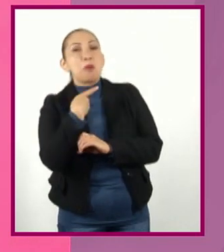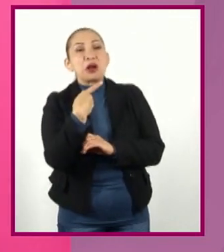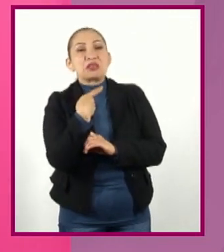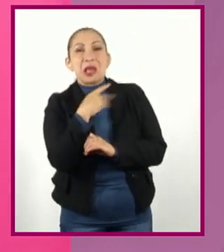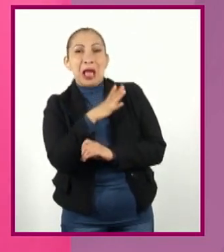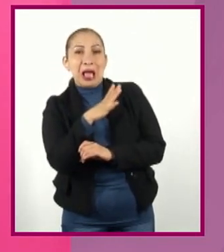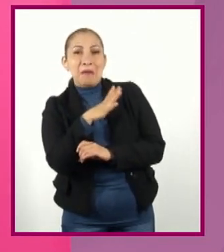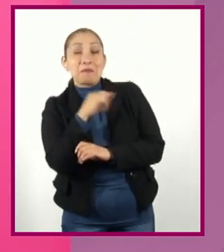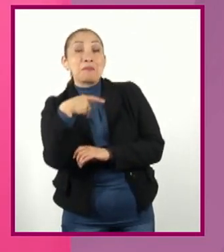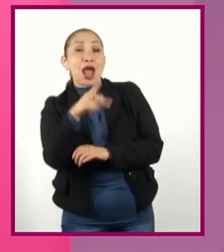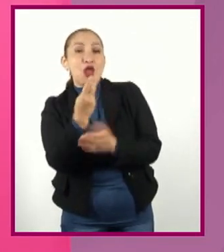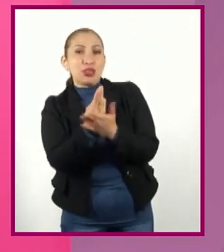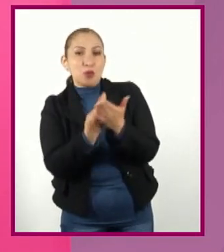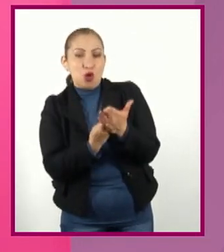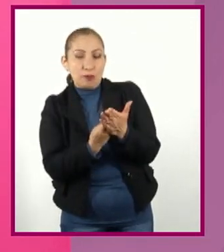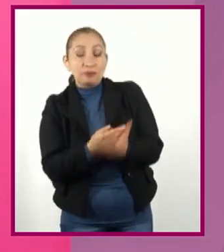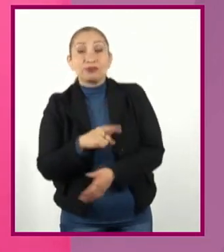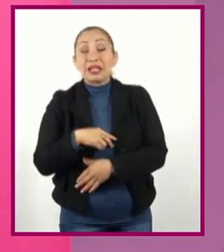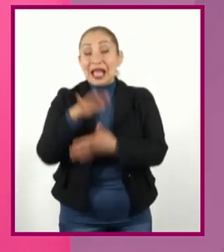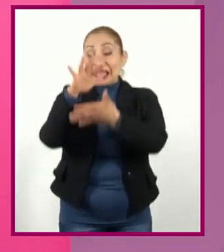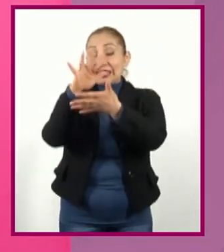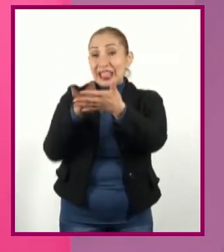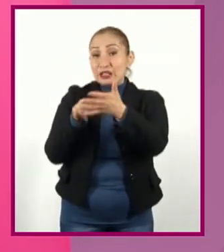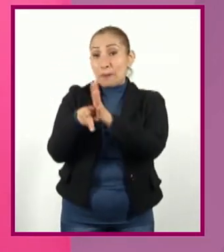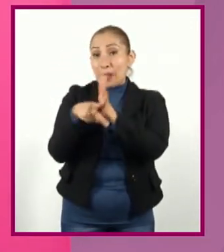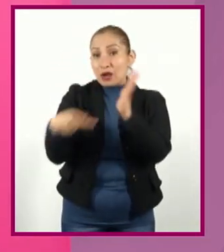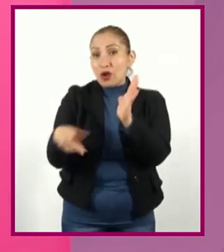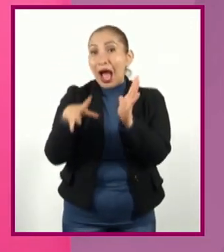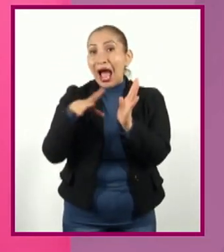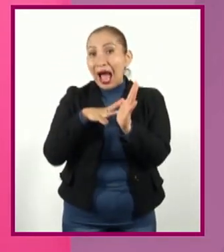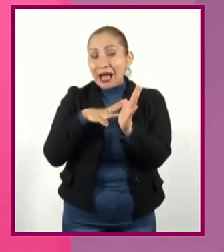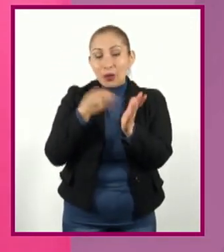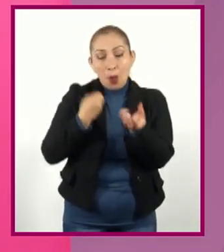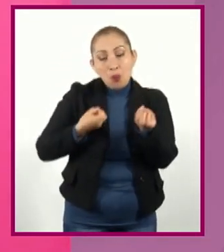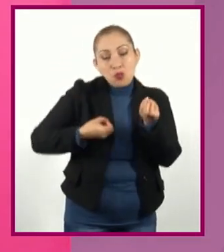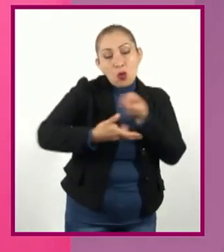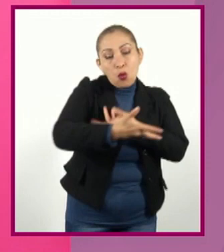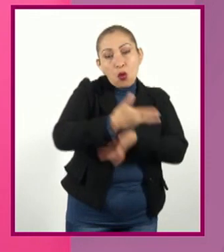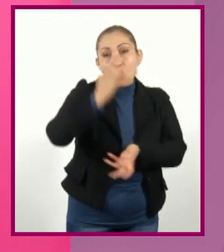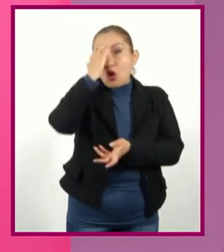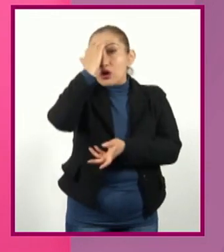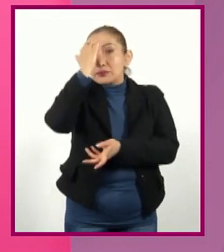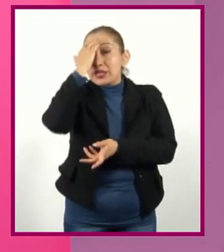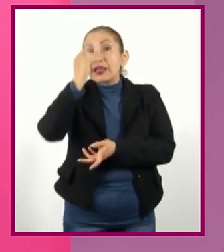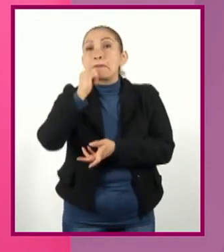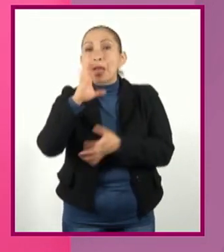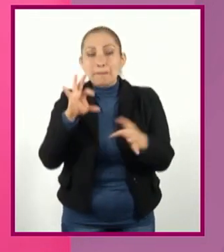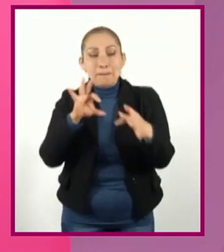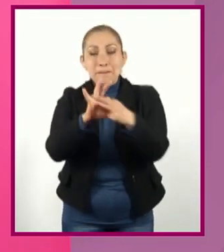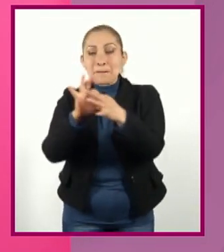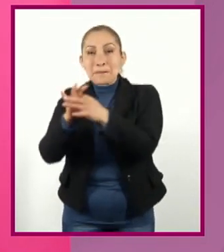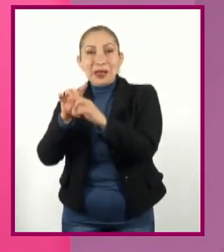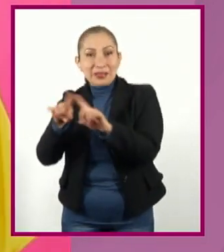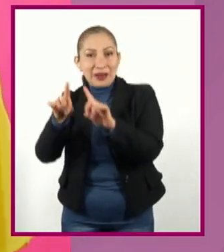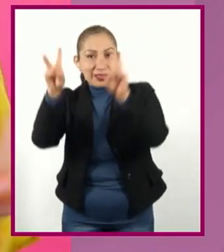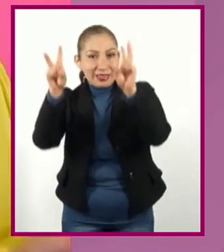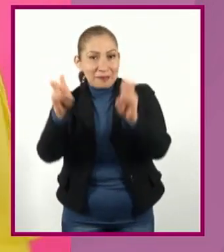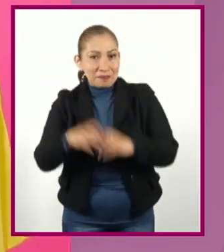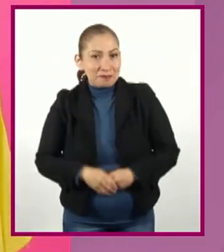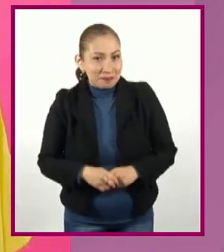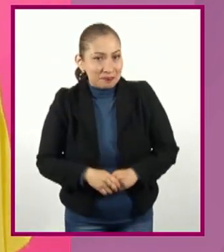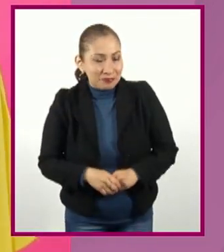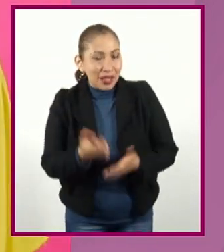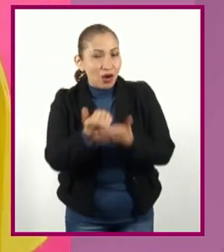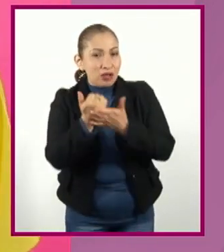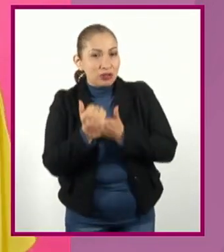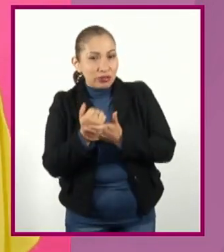actualidad. Los textos periodísticos generan el intercambio de conocimiento y propician la socialización de diversos temas, que nos